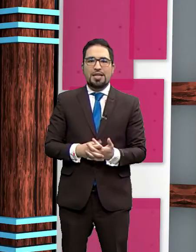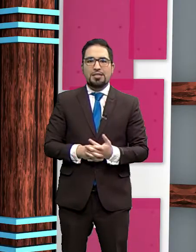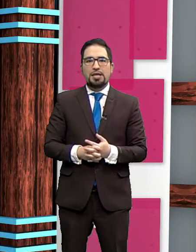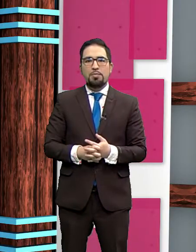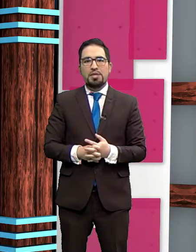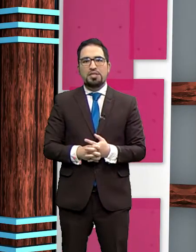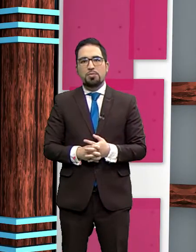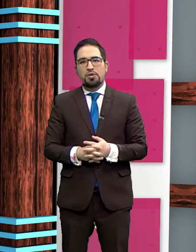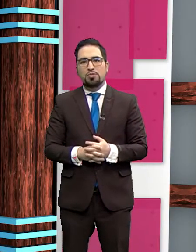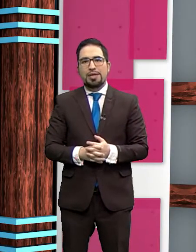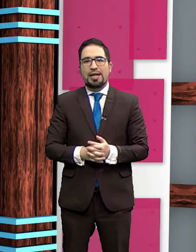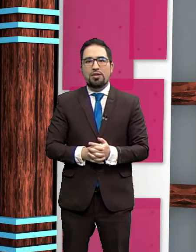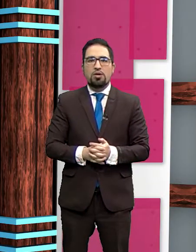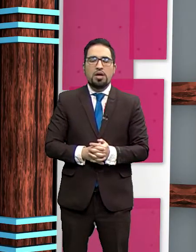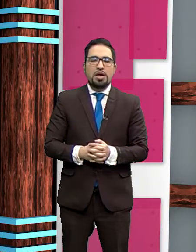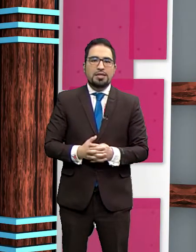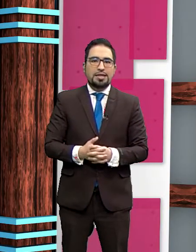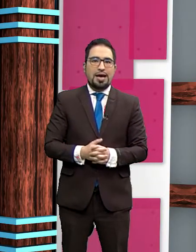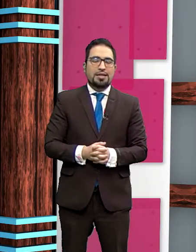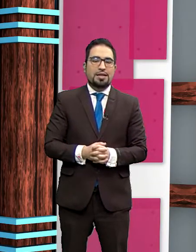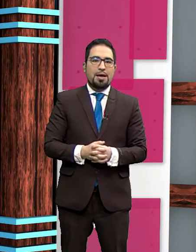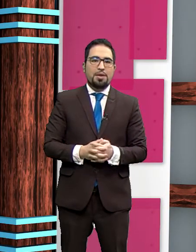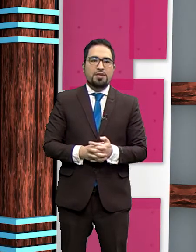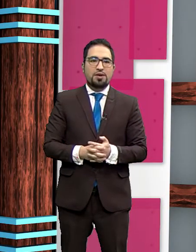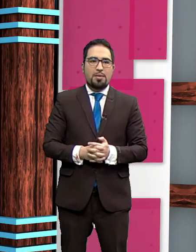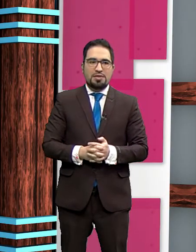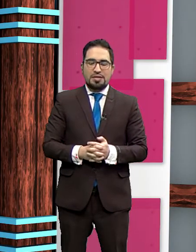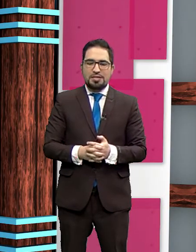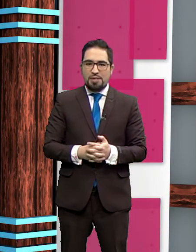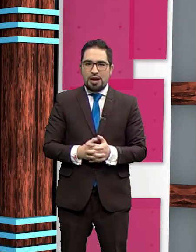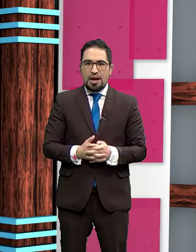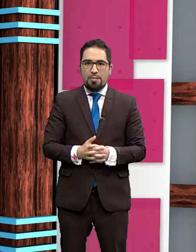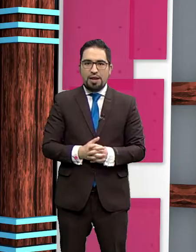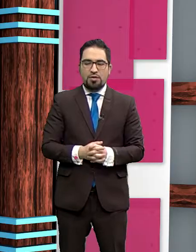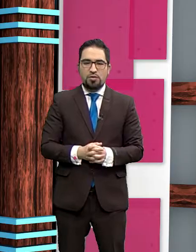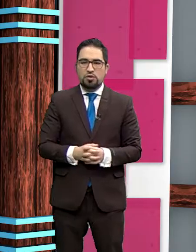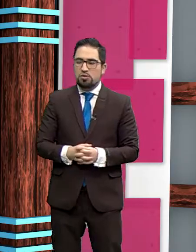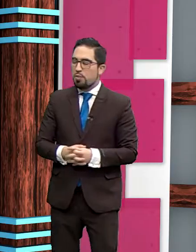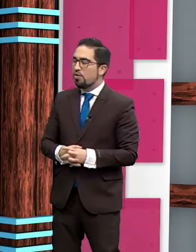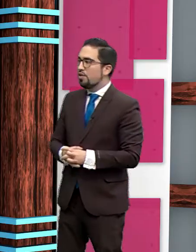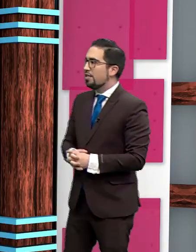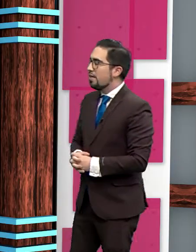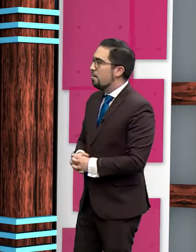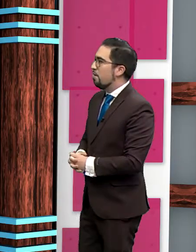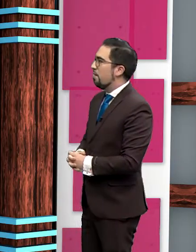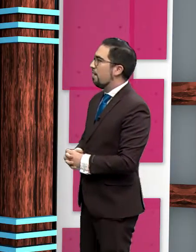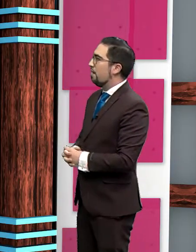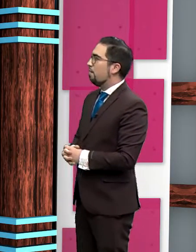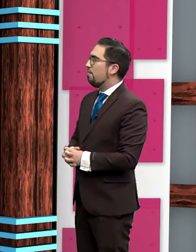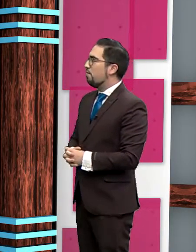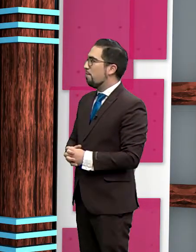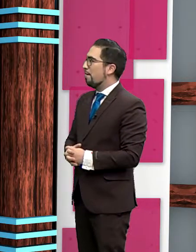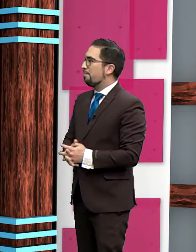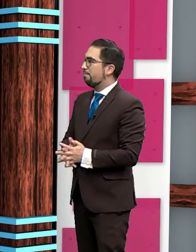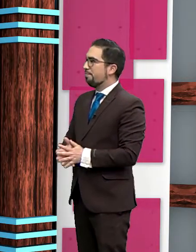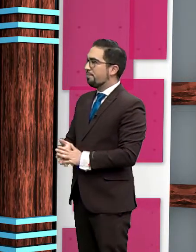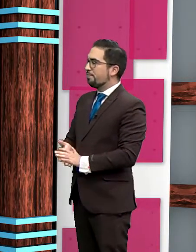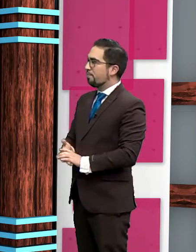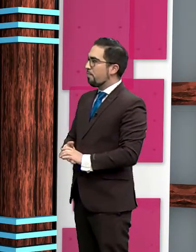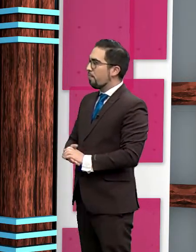acompaña desde el principio de su mandato. Está la ministra de la Presidencia, Marianela Prada, con nosotros. Muy buenos días. Bienvenida a RTP Informa.